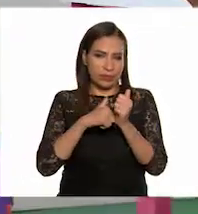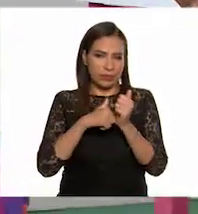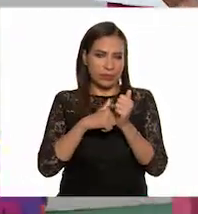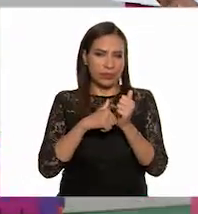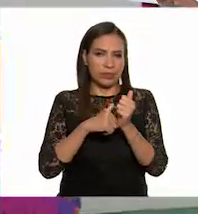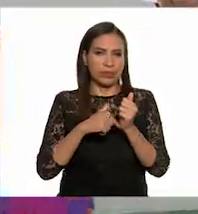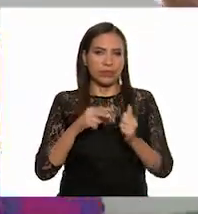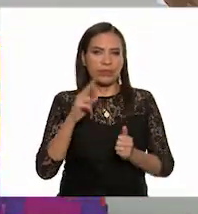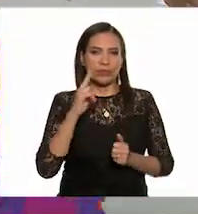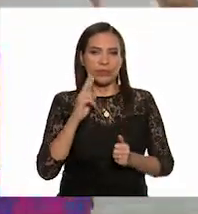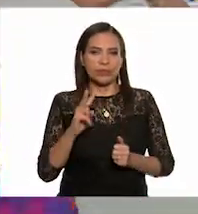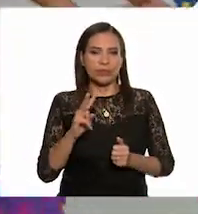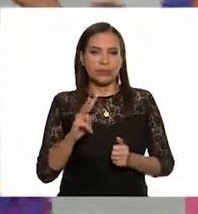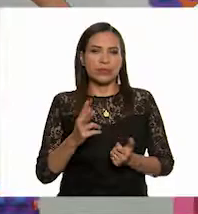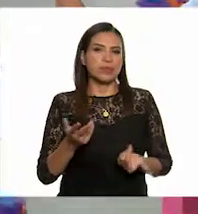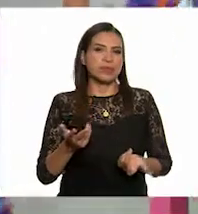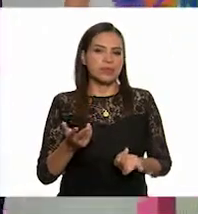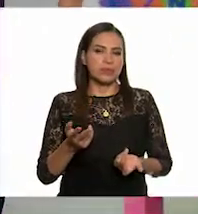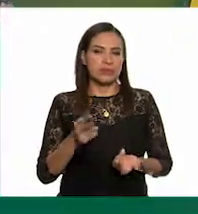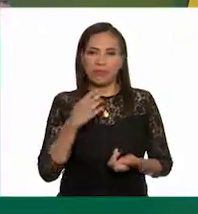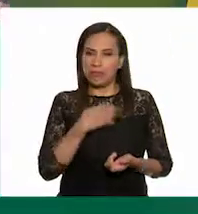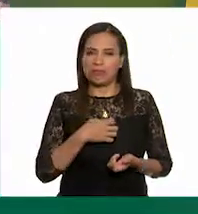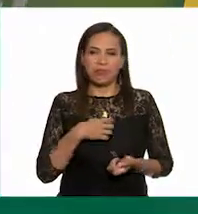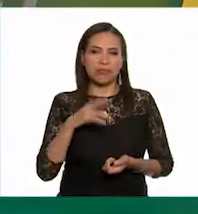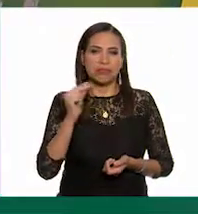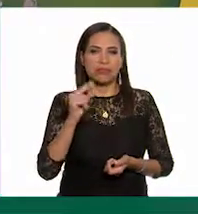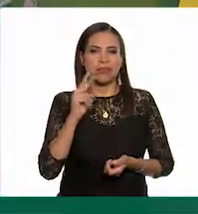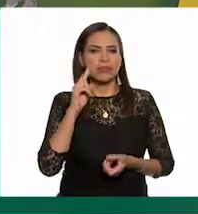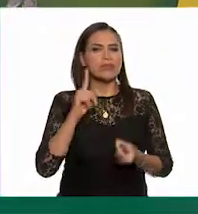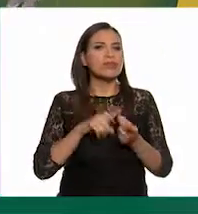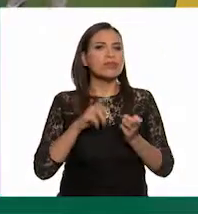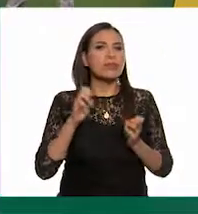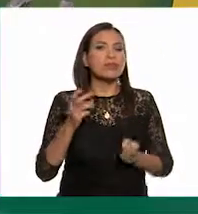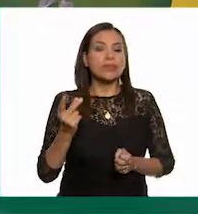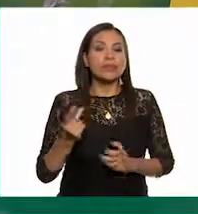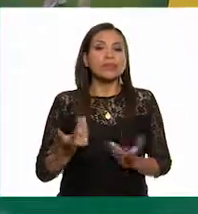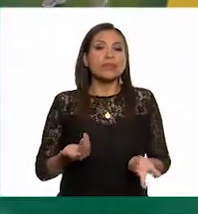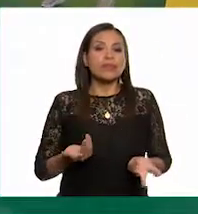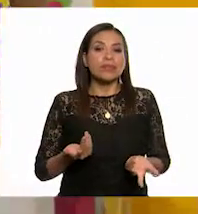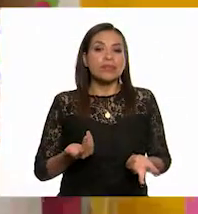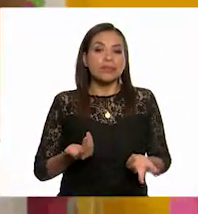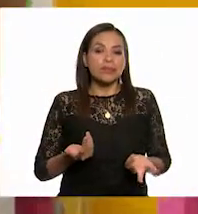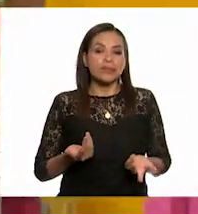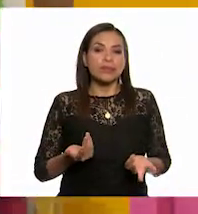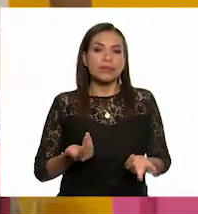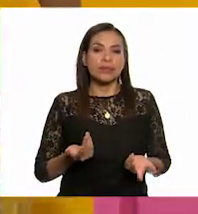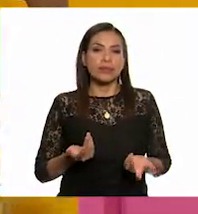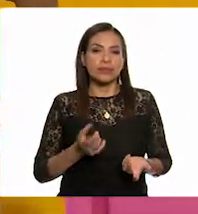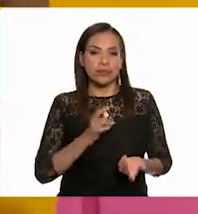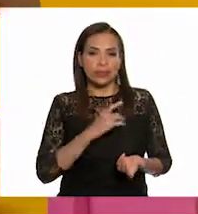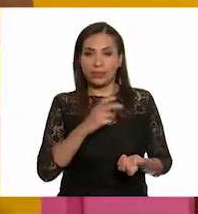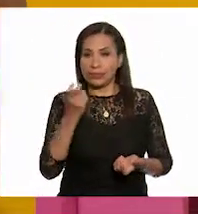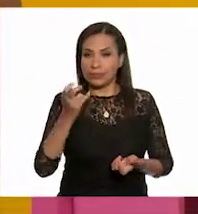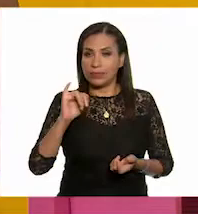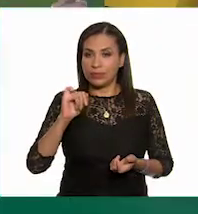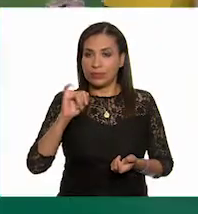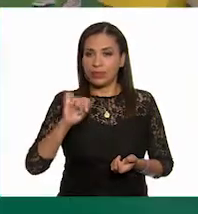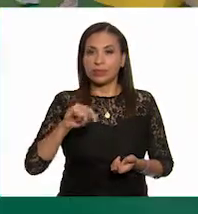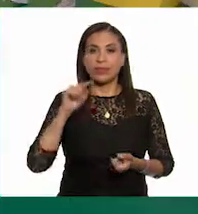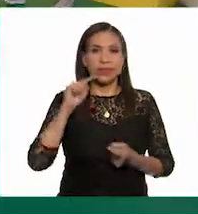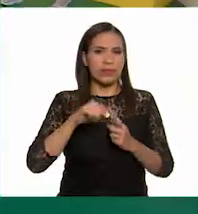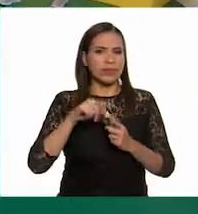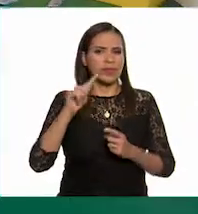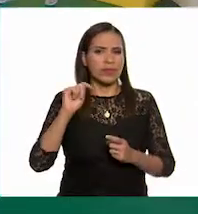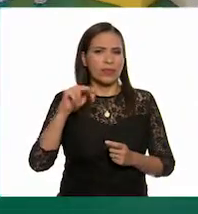un poco más lento. Y no estaba tan contento. Y ver dónde está el perrito. Sí, sí, sí. Tenoch